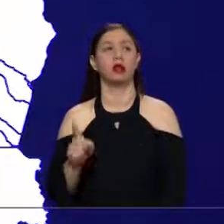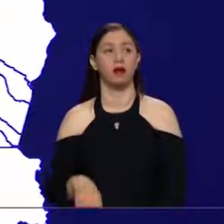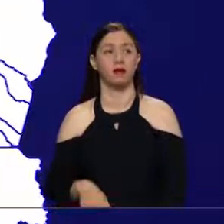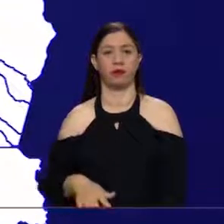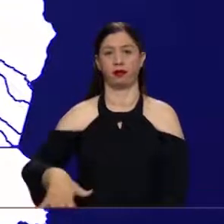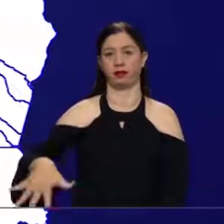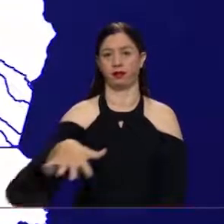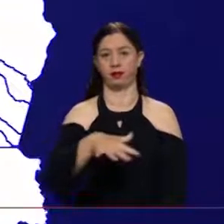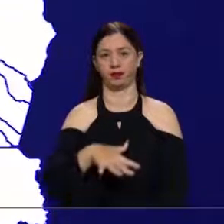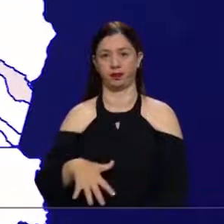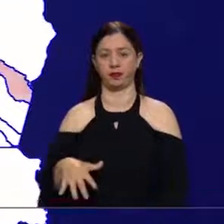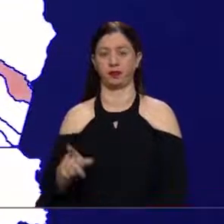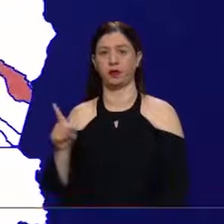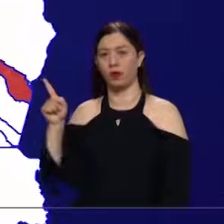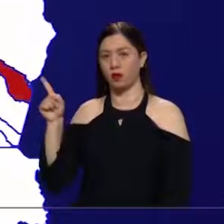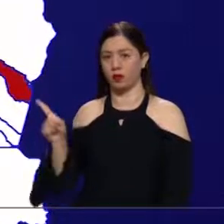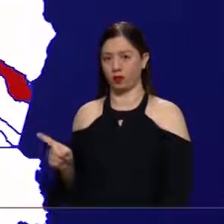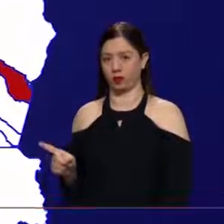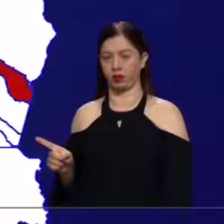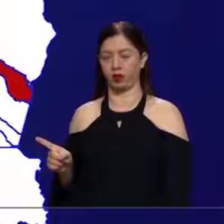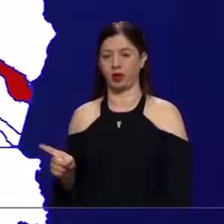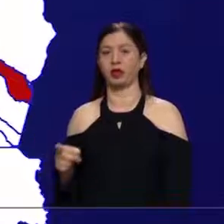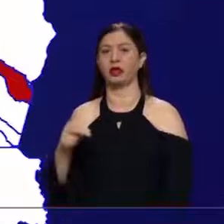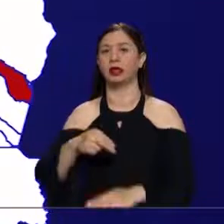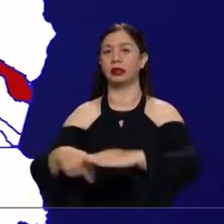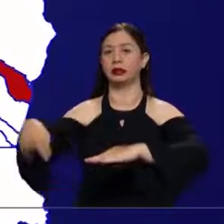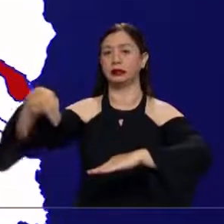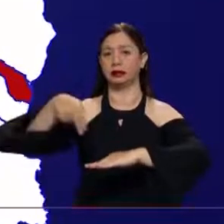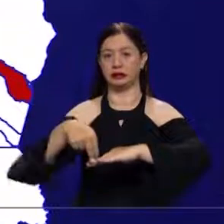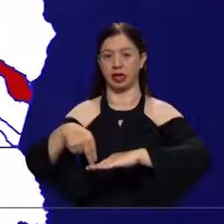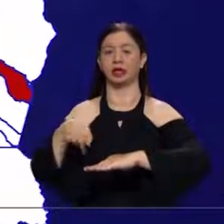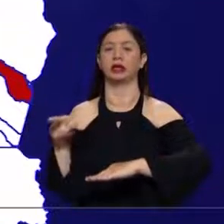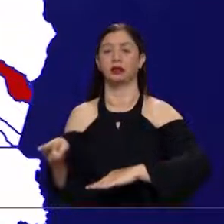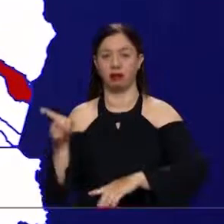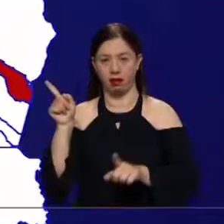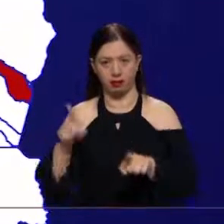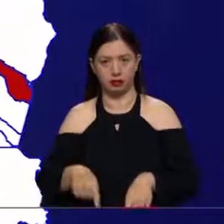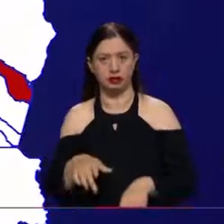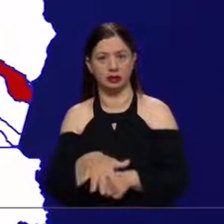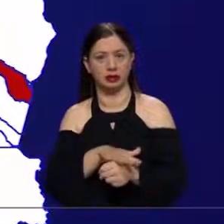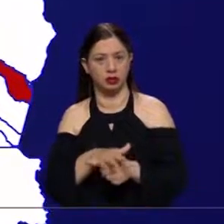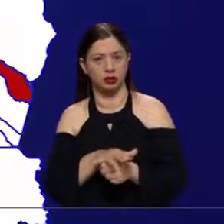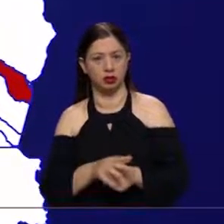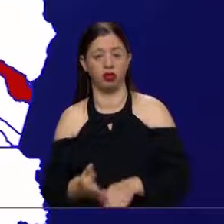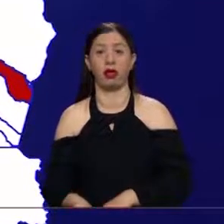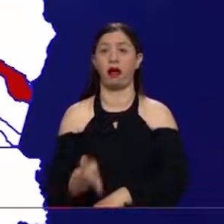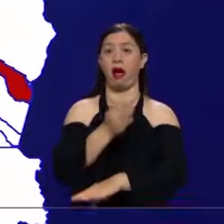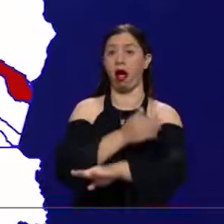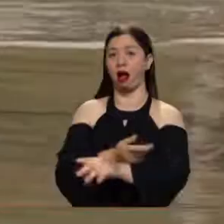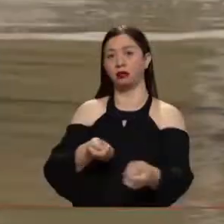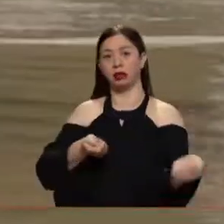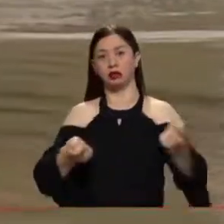de Cartago, Consacá, Ancuyá y Funes en Nariño, la situación no es ajena. Por eso preparan medidas